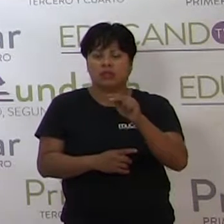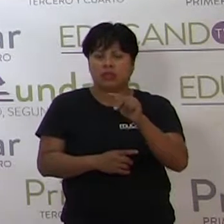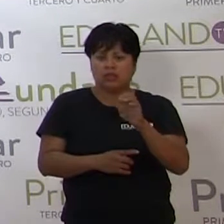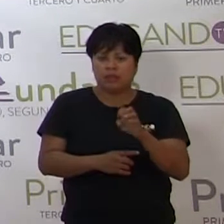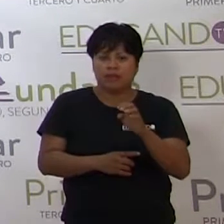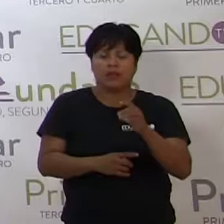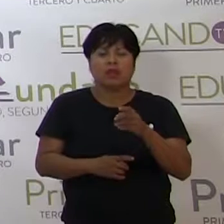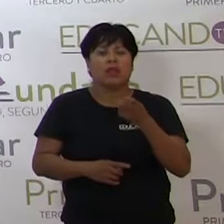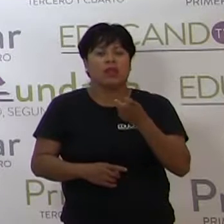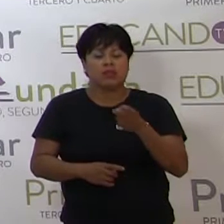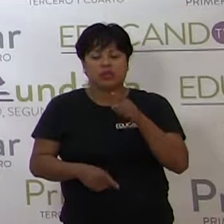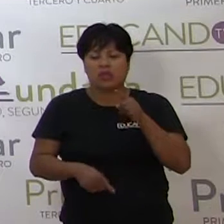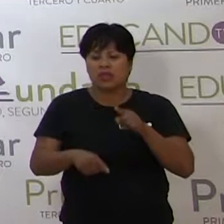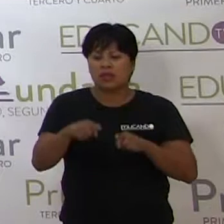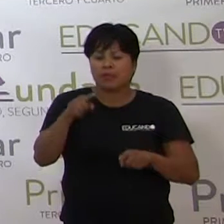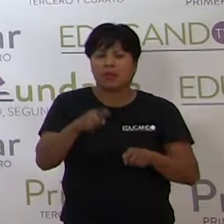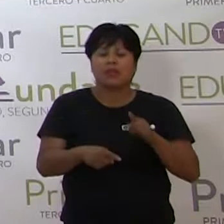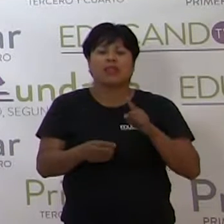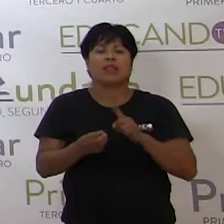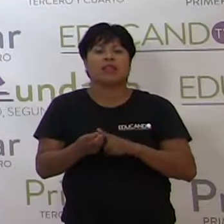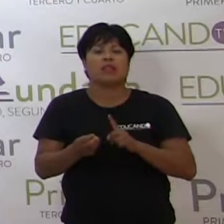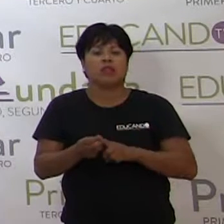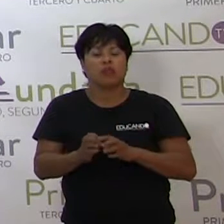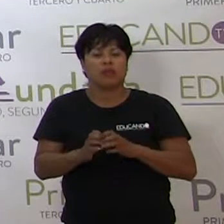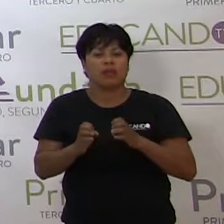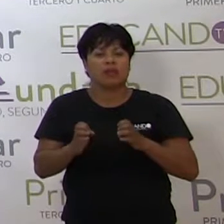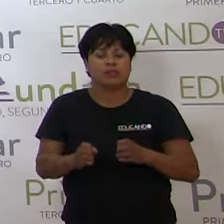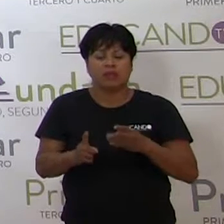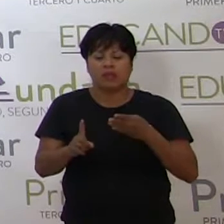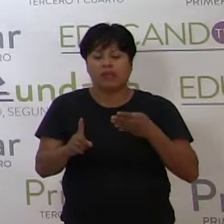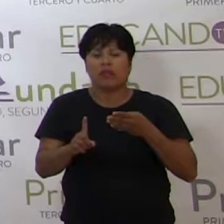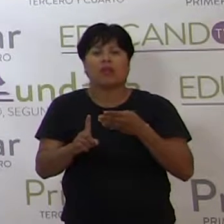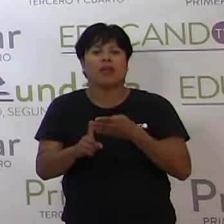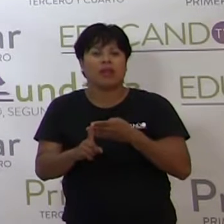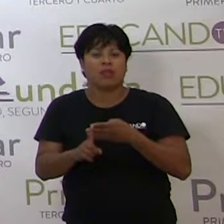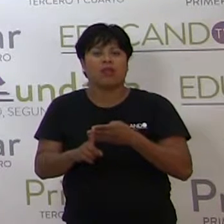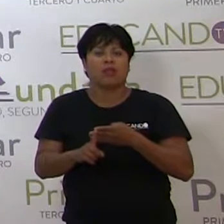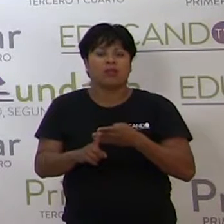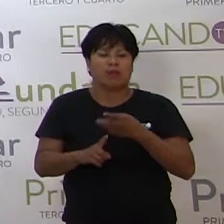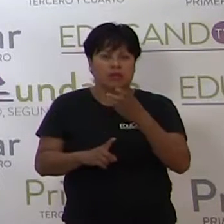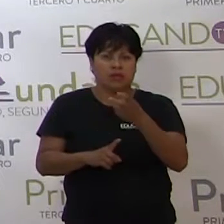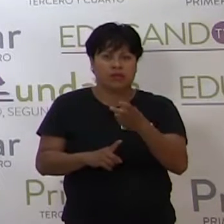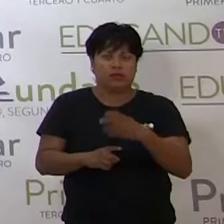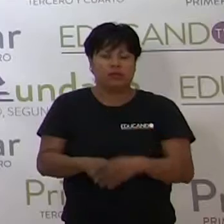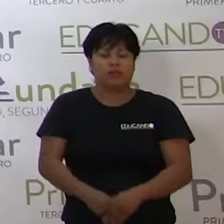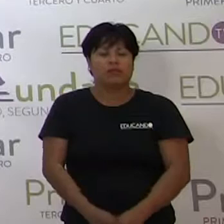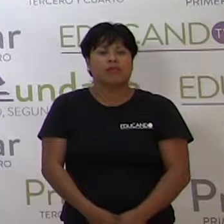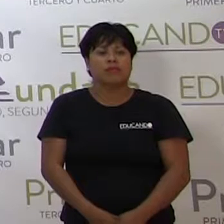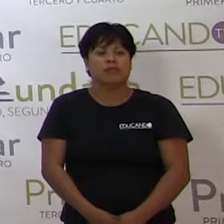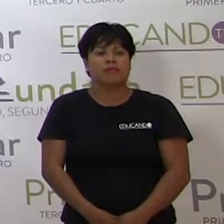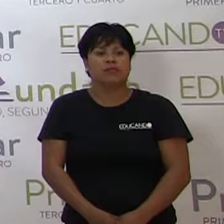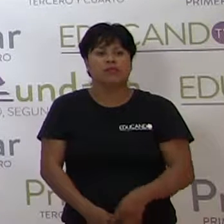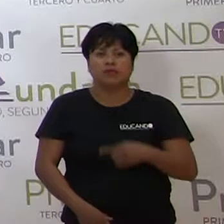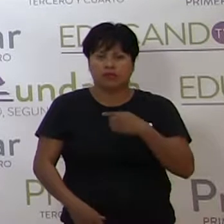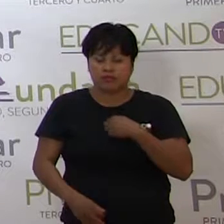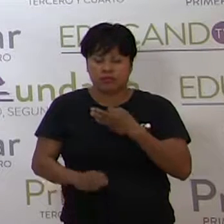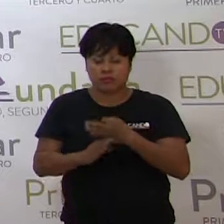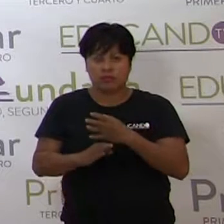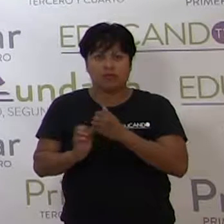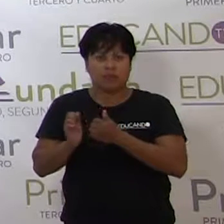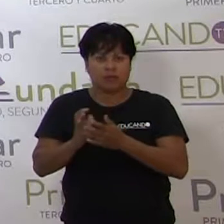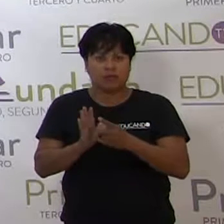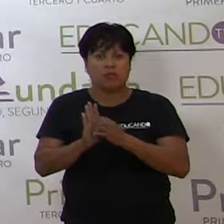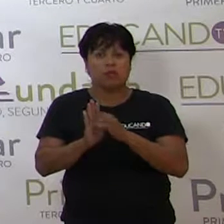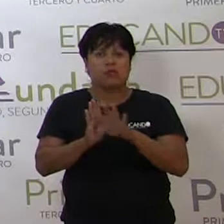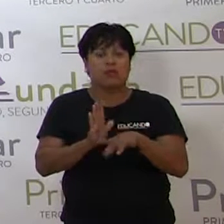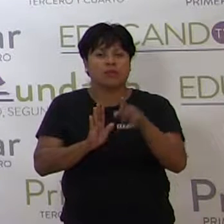a depender de dónde esté enfocado el ángulo. Te traje estos ejemplos para